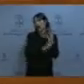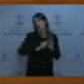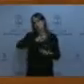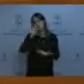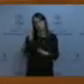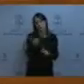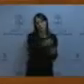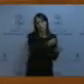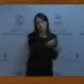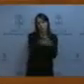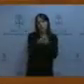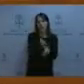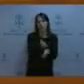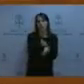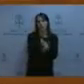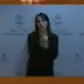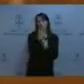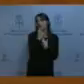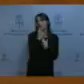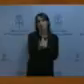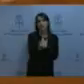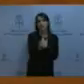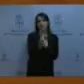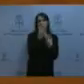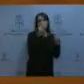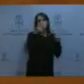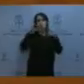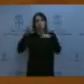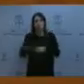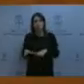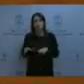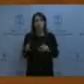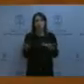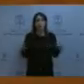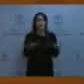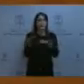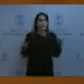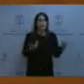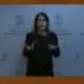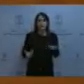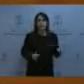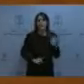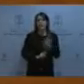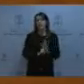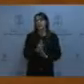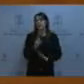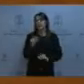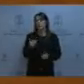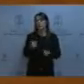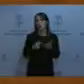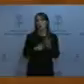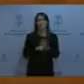se limitan es a emplazar al desarrollo en un futuro reglamento, un